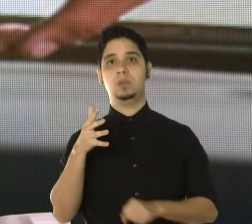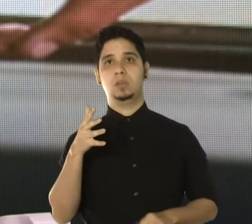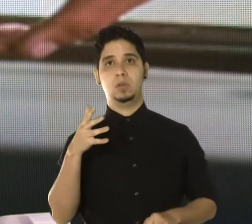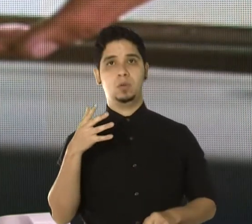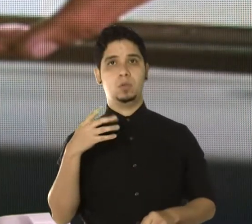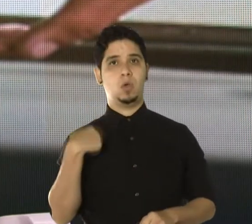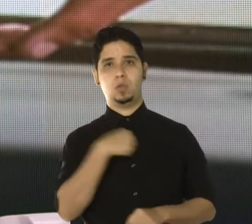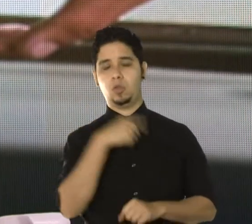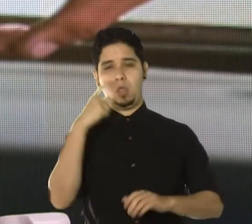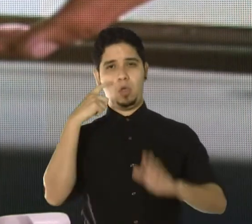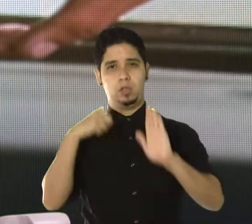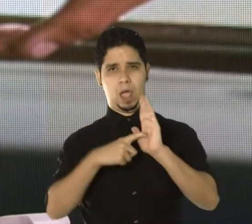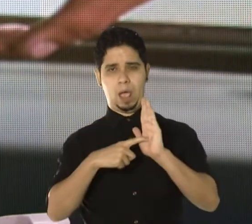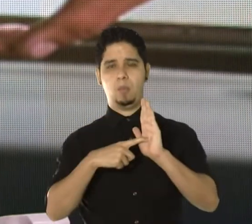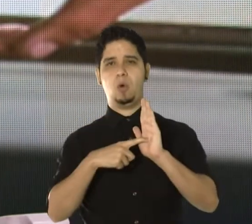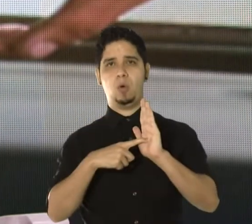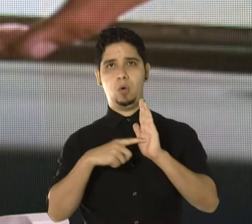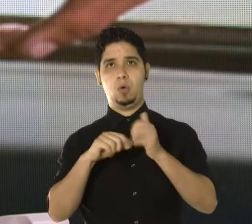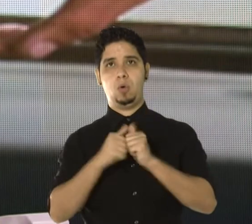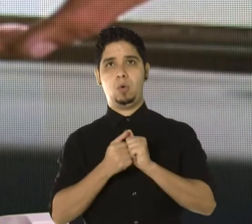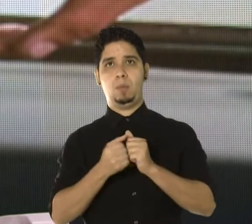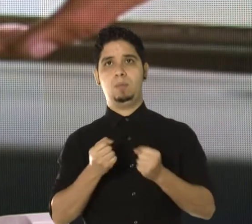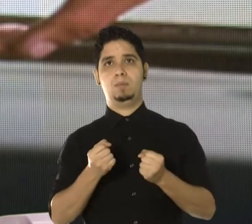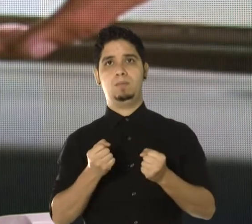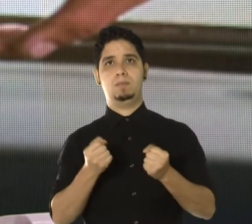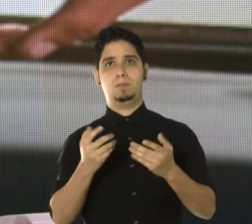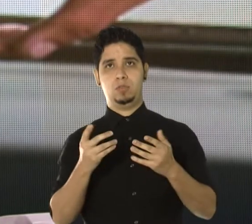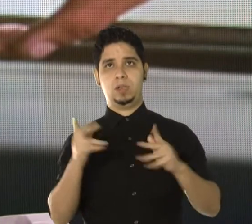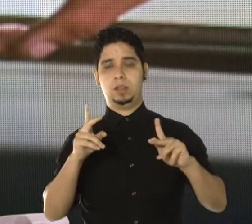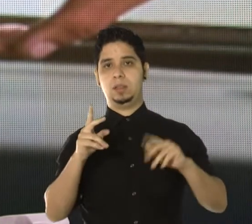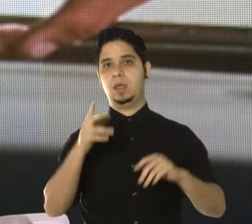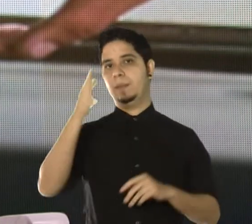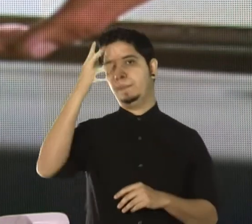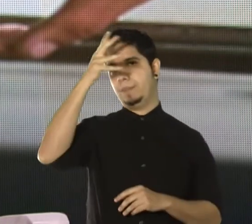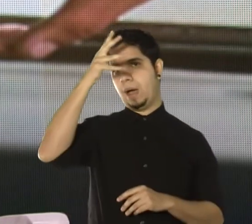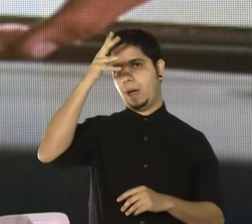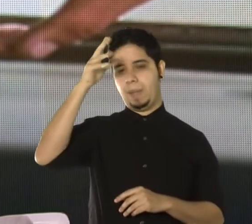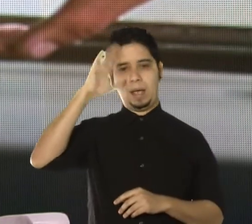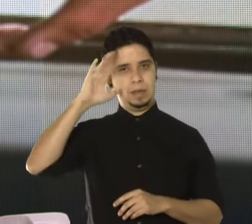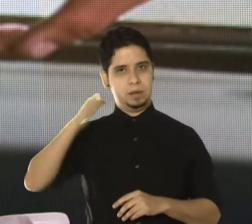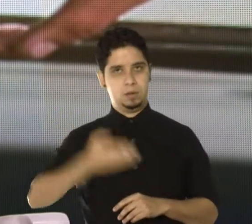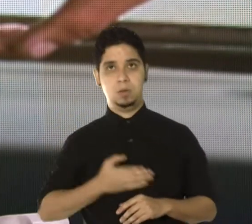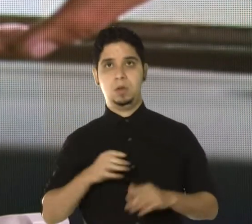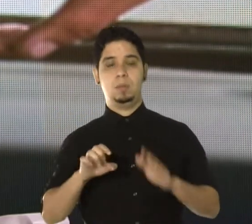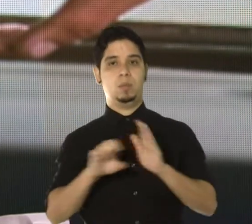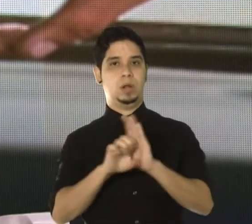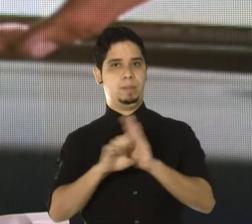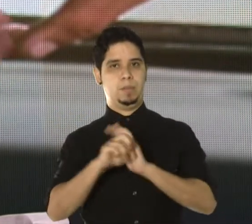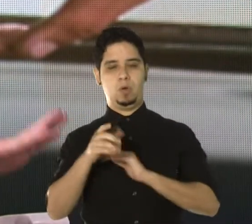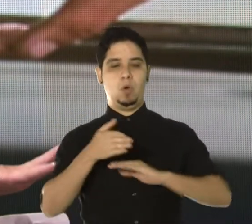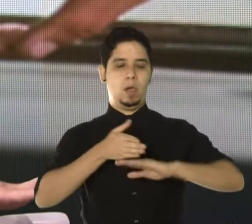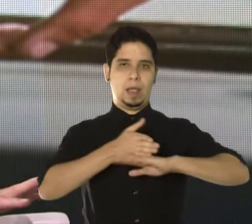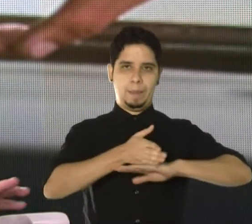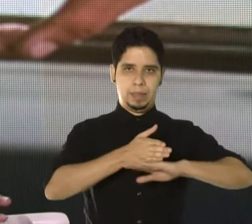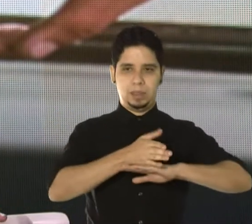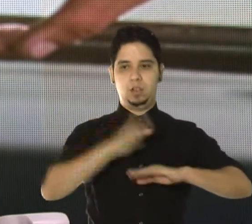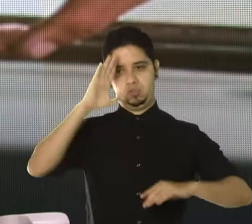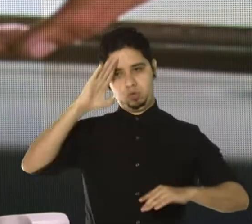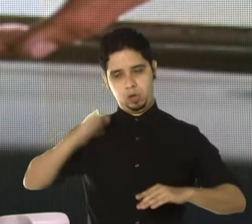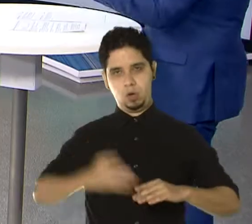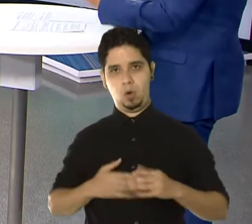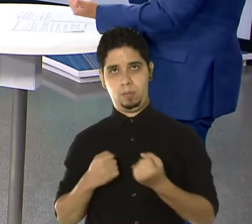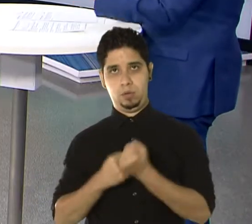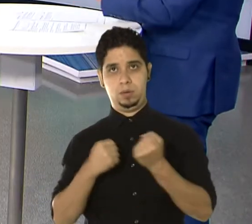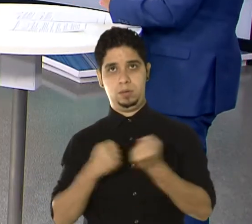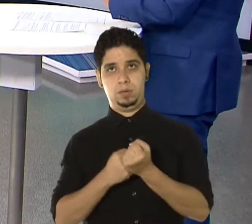veía mucho cómo había mucha combinación de padre e hijo en la industria. El carpintero y su hijo era el auxiliar, tanto en carpintería, Eso la vimos en bañería.